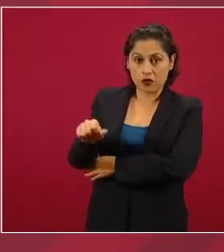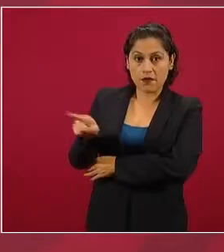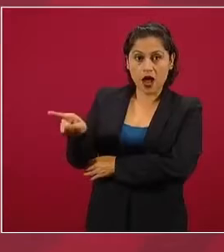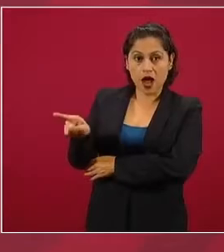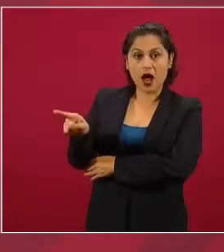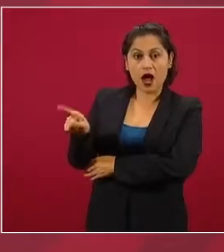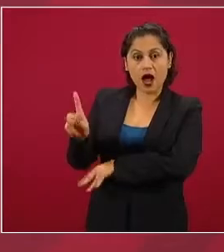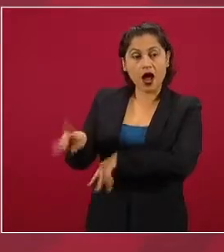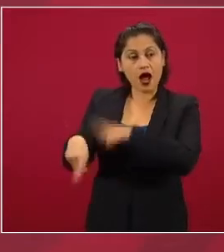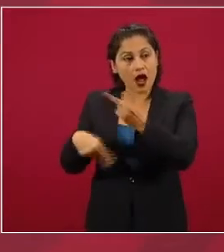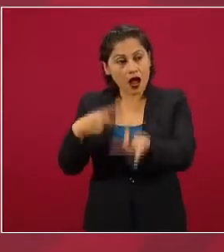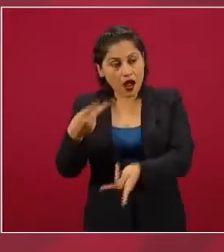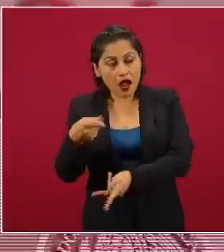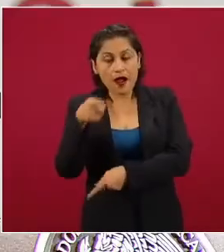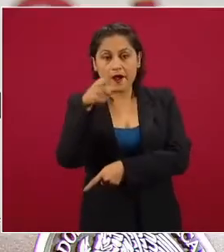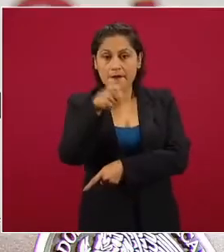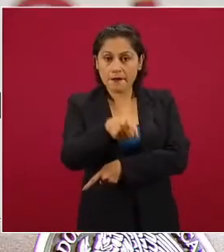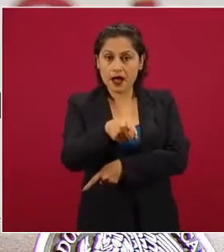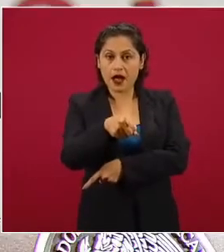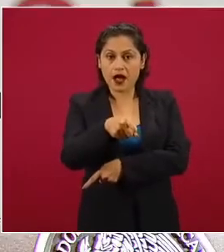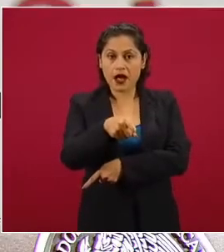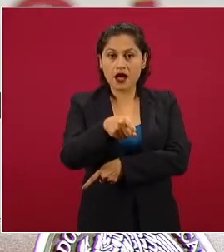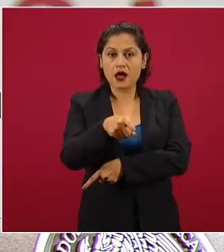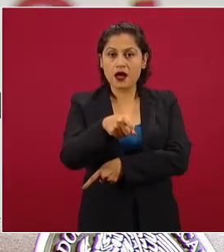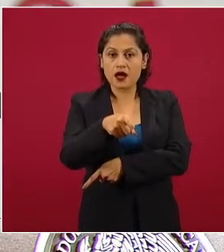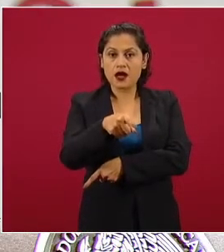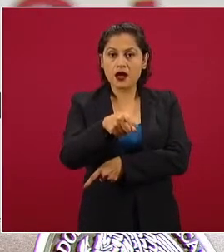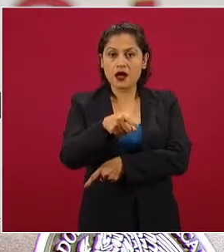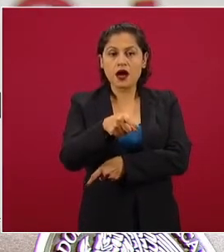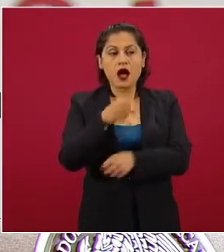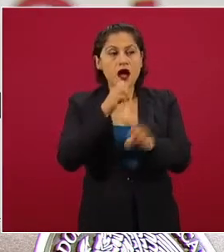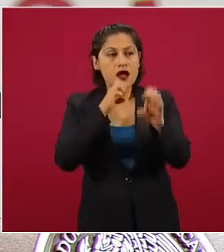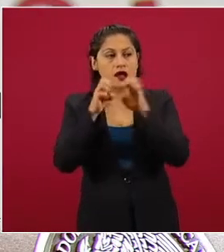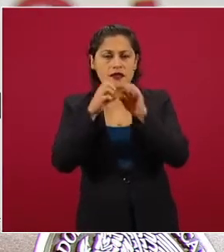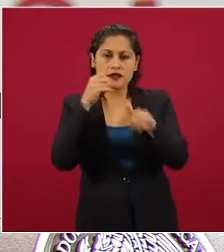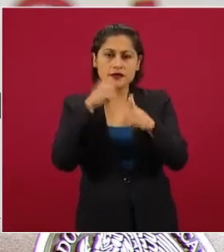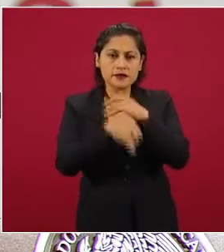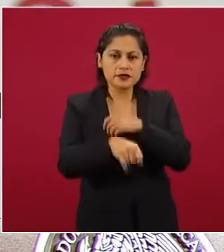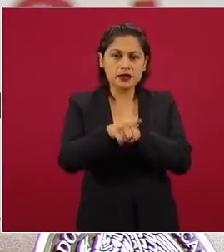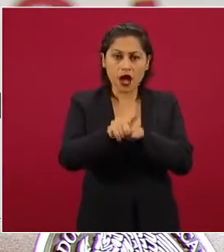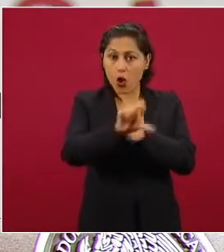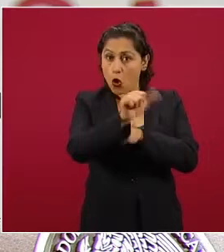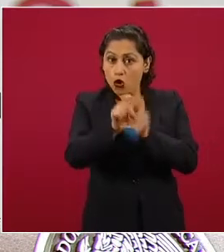entrevistado ampliamente por el Universal.